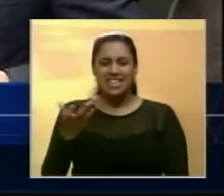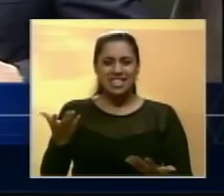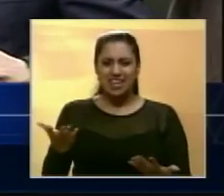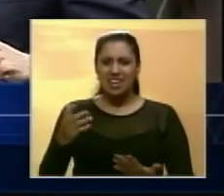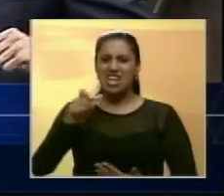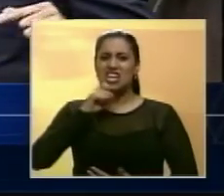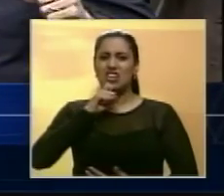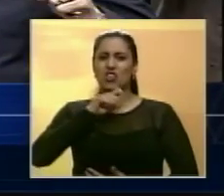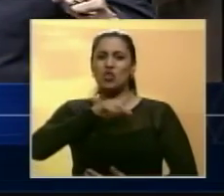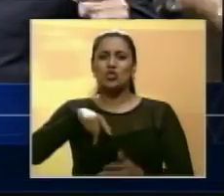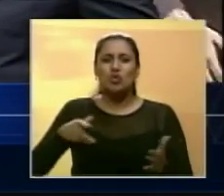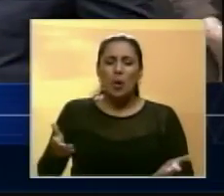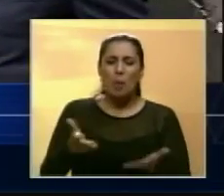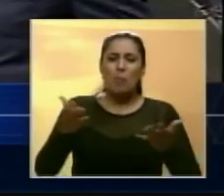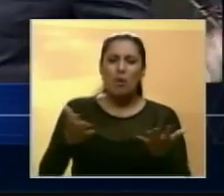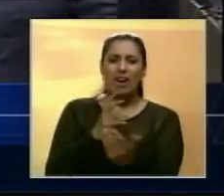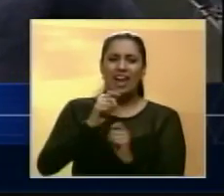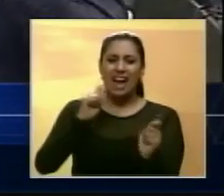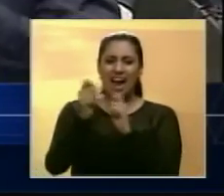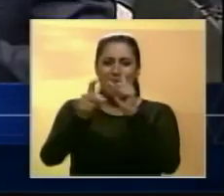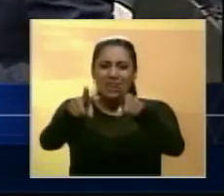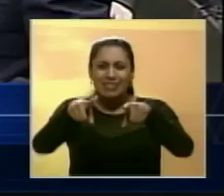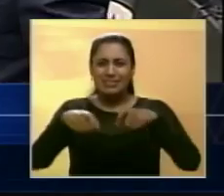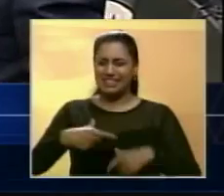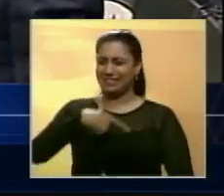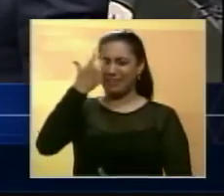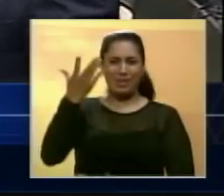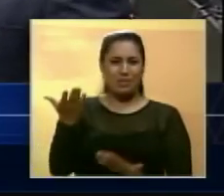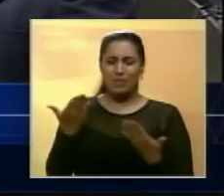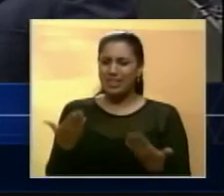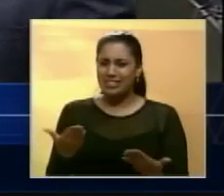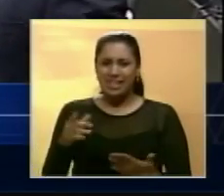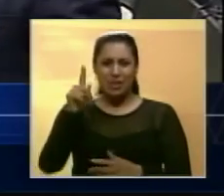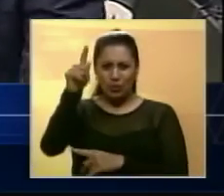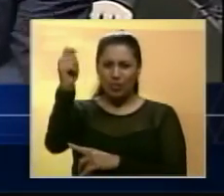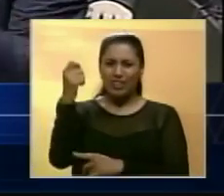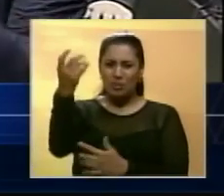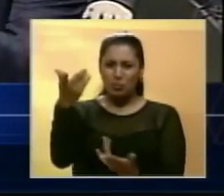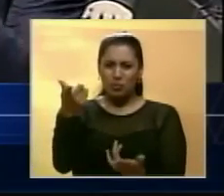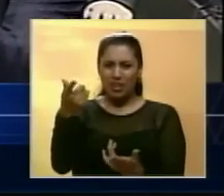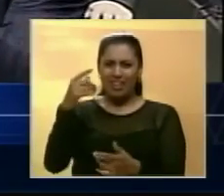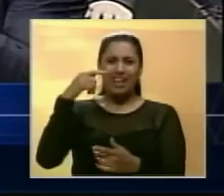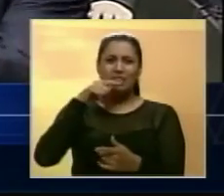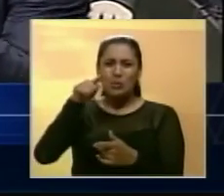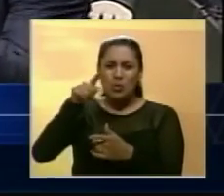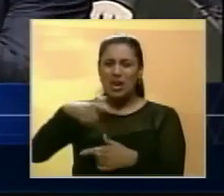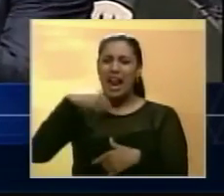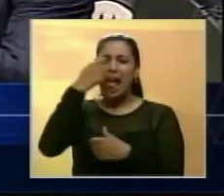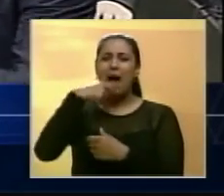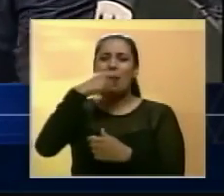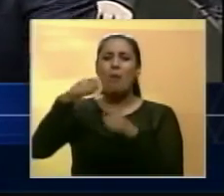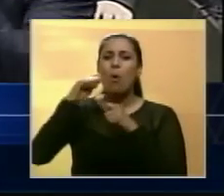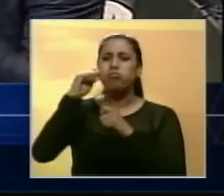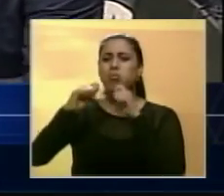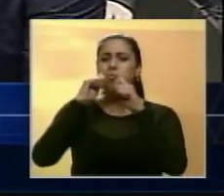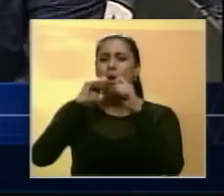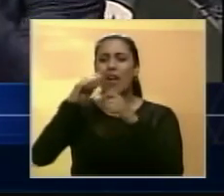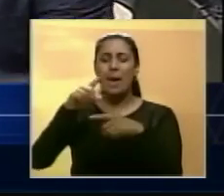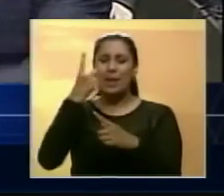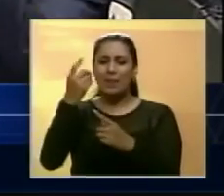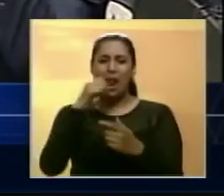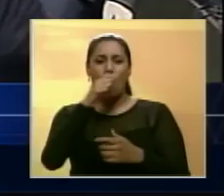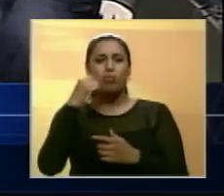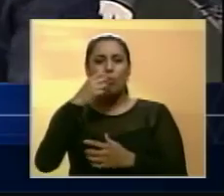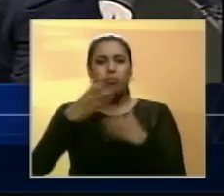son los que impulsaron la reforma agraria! Bueno, diputado, lávese, enjuáguese bien la boca para hablar